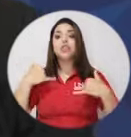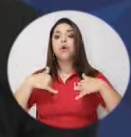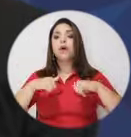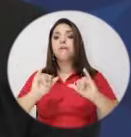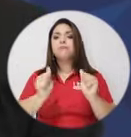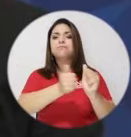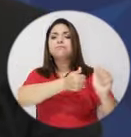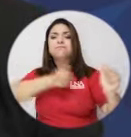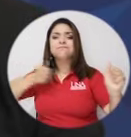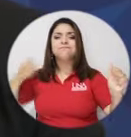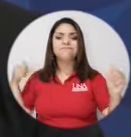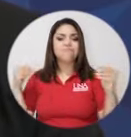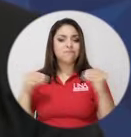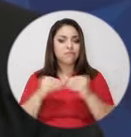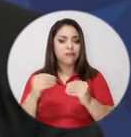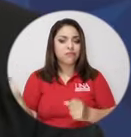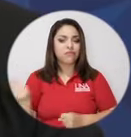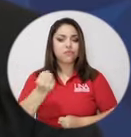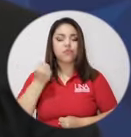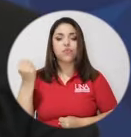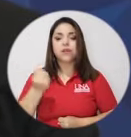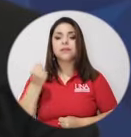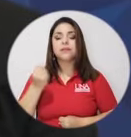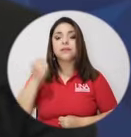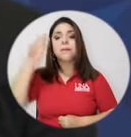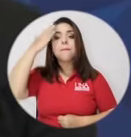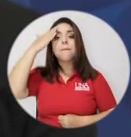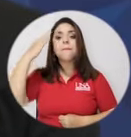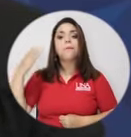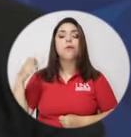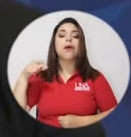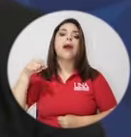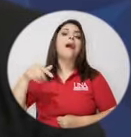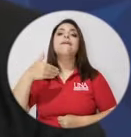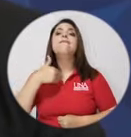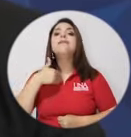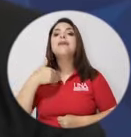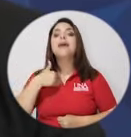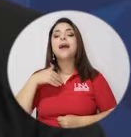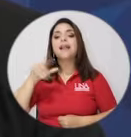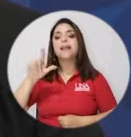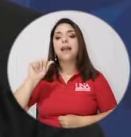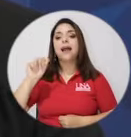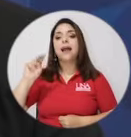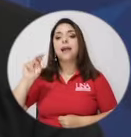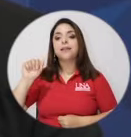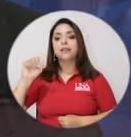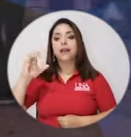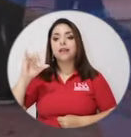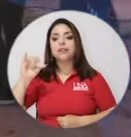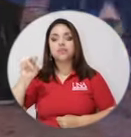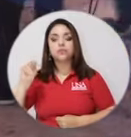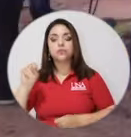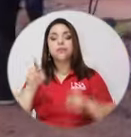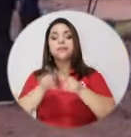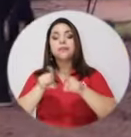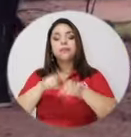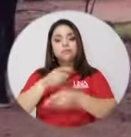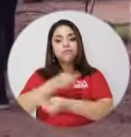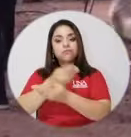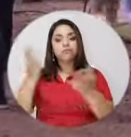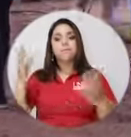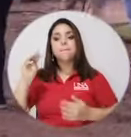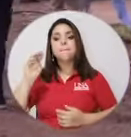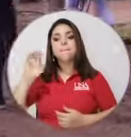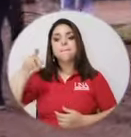aumentar. Exacto. Creo que hay algunos datos interesantísimos que revela esta encuesta reciente del Programa Estado de la Nación y del MEP. Por